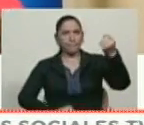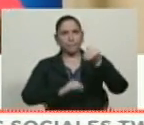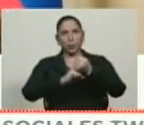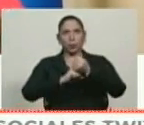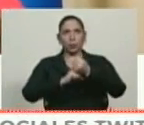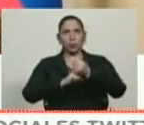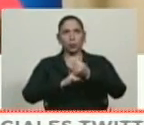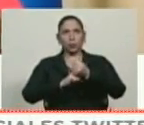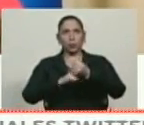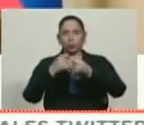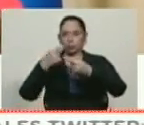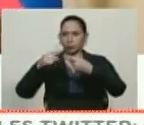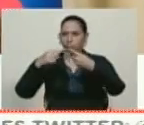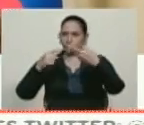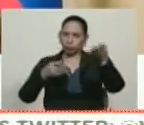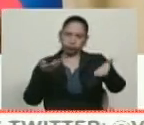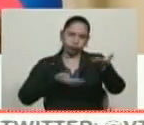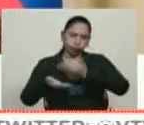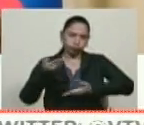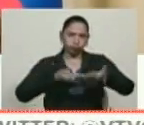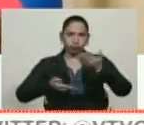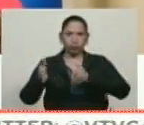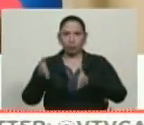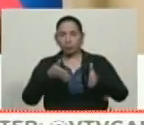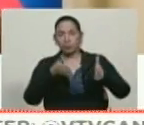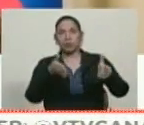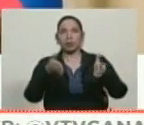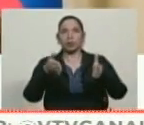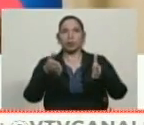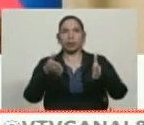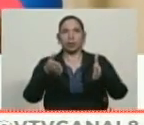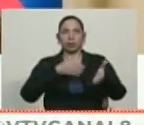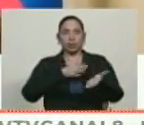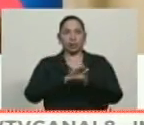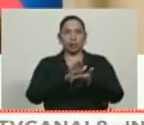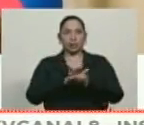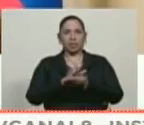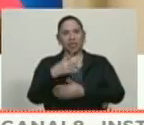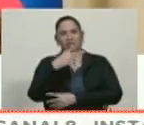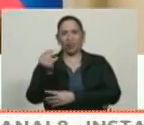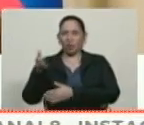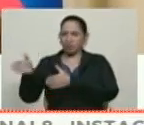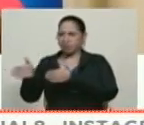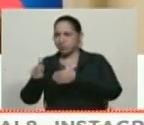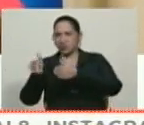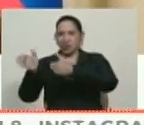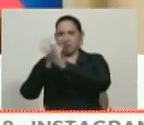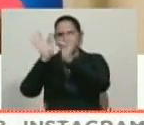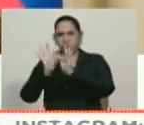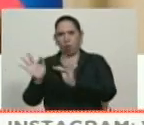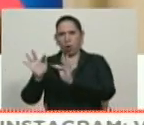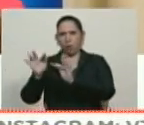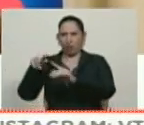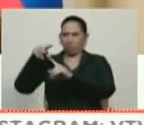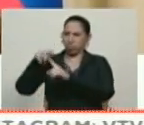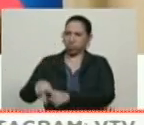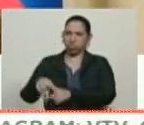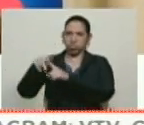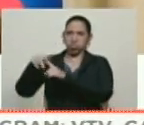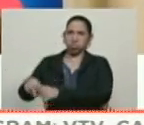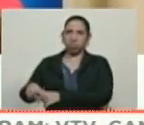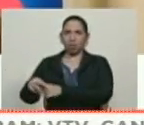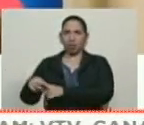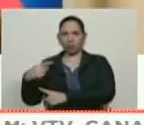al multilateralismo, que sea por la vía multilateral y no por la vía de mecanismos arbitrarios,